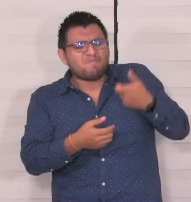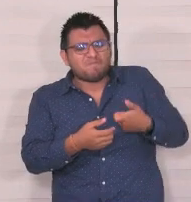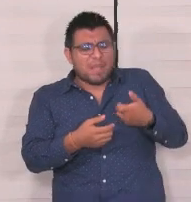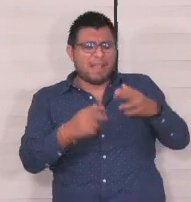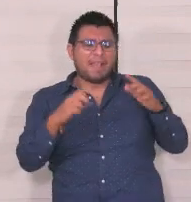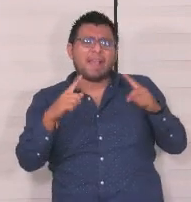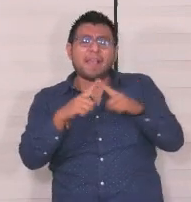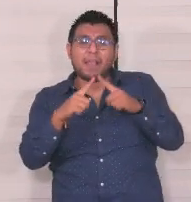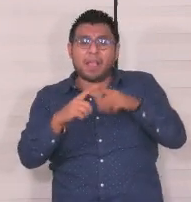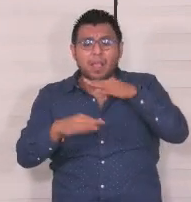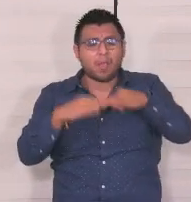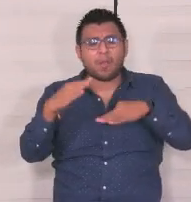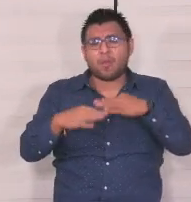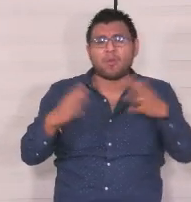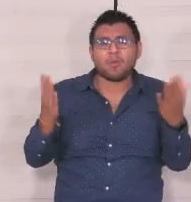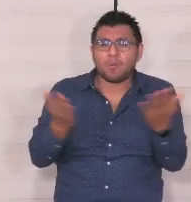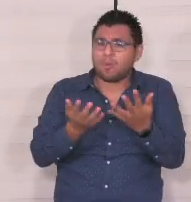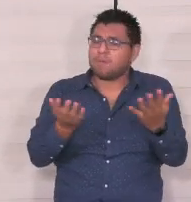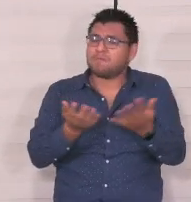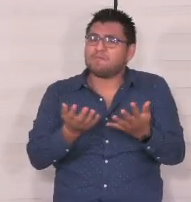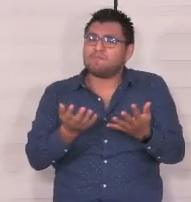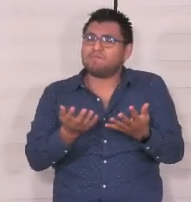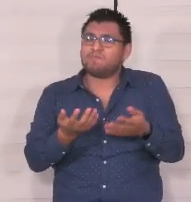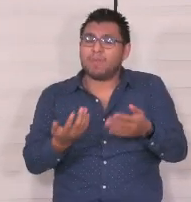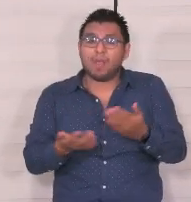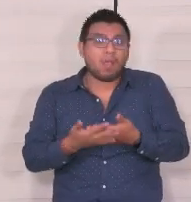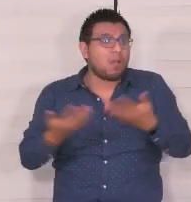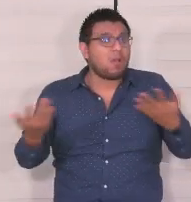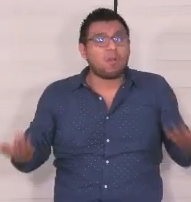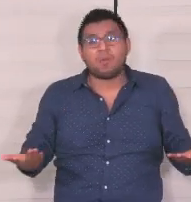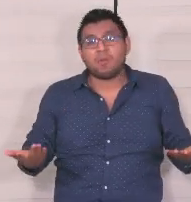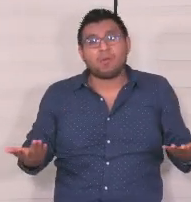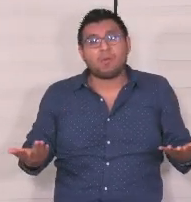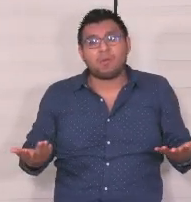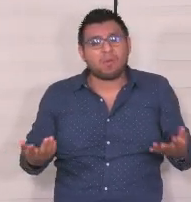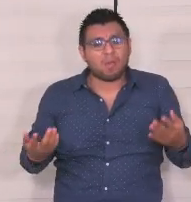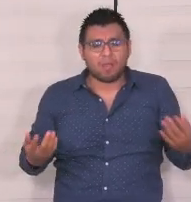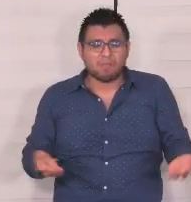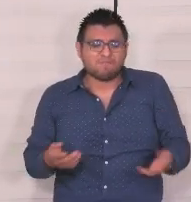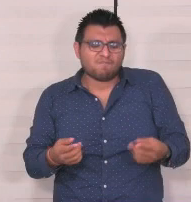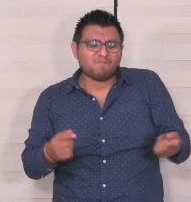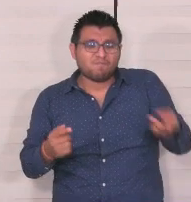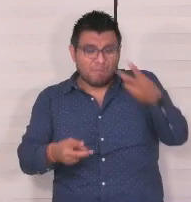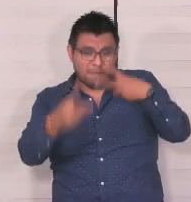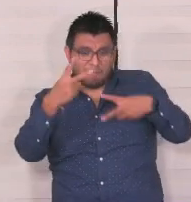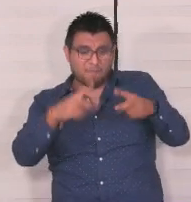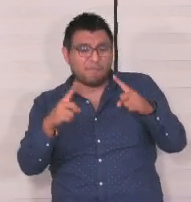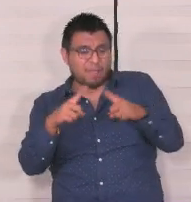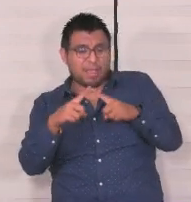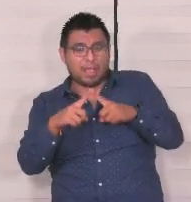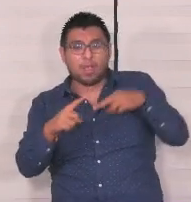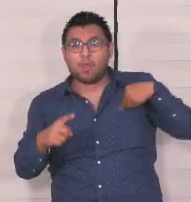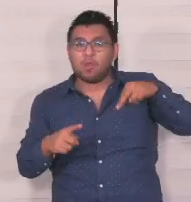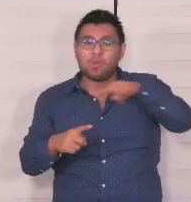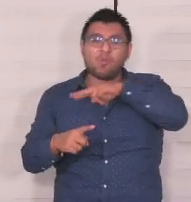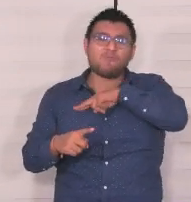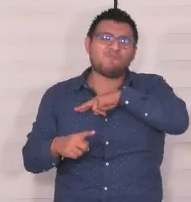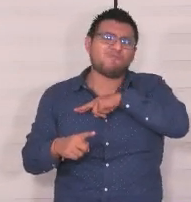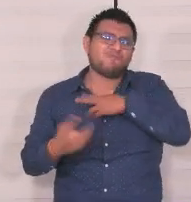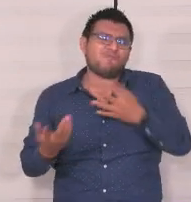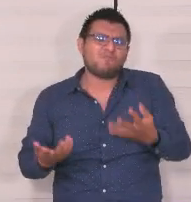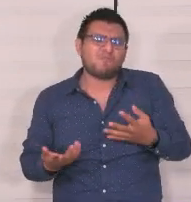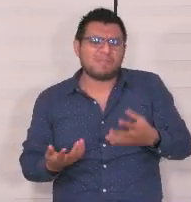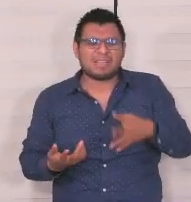ayudar en todo lo que hacemos. Y ahora que no estamos en un culto presencial, pues tendremos que hacer un